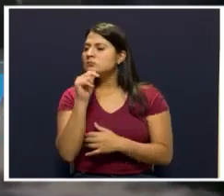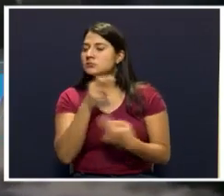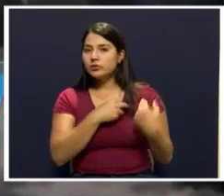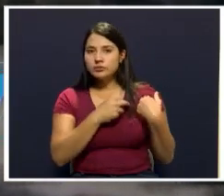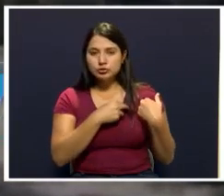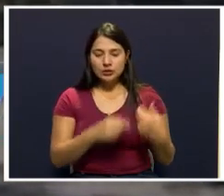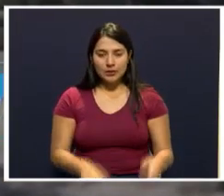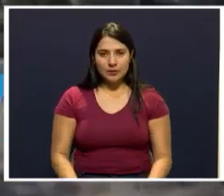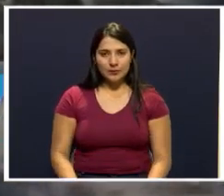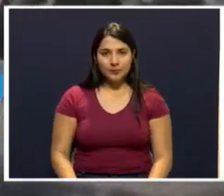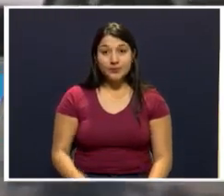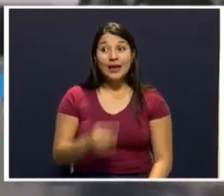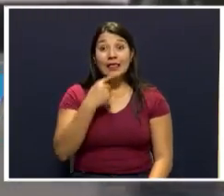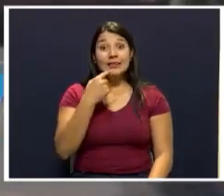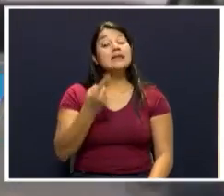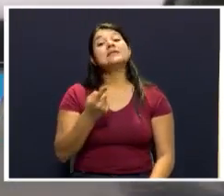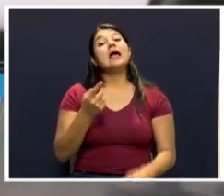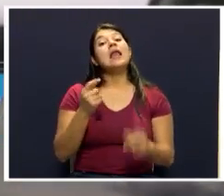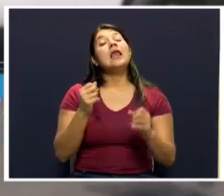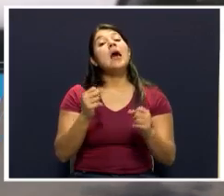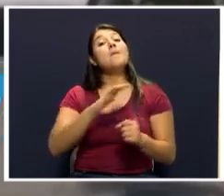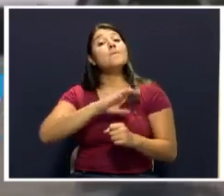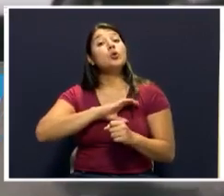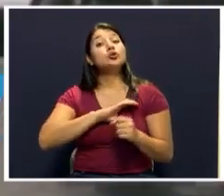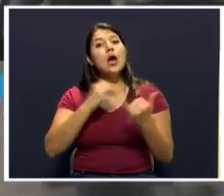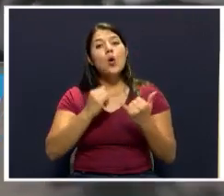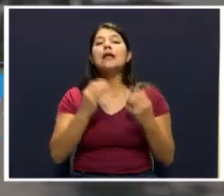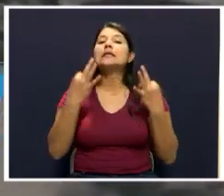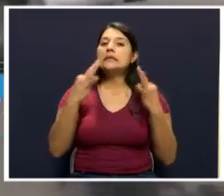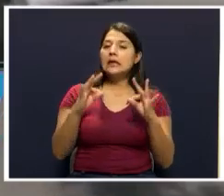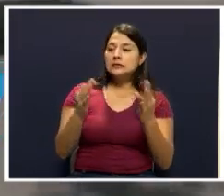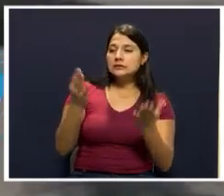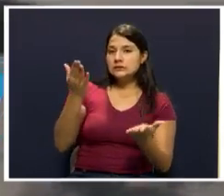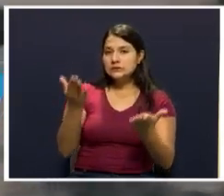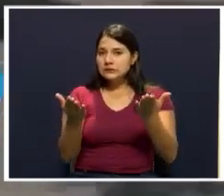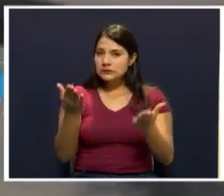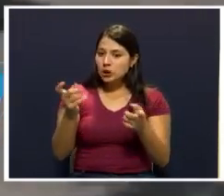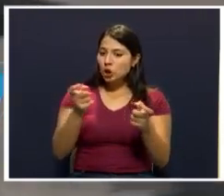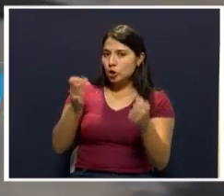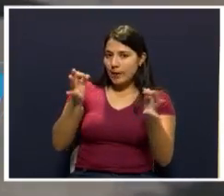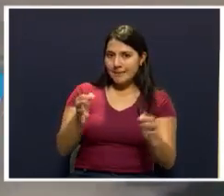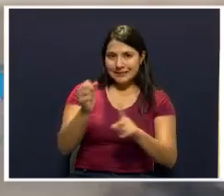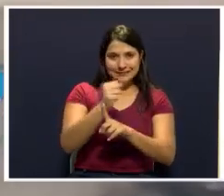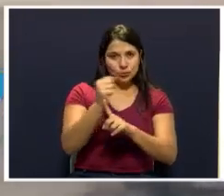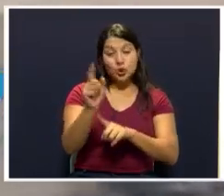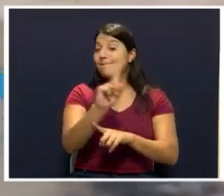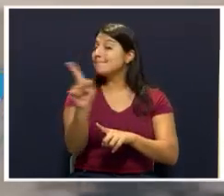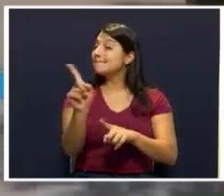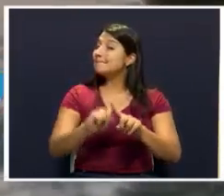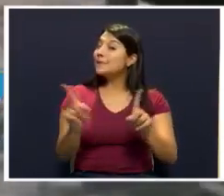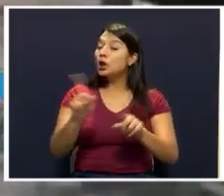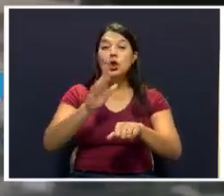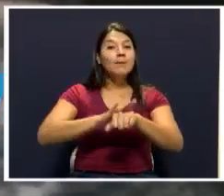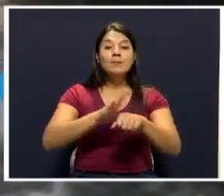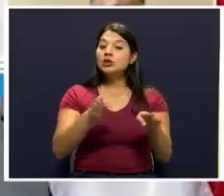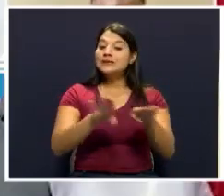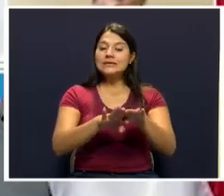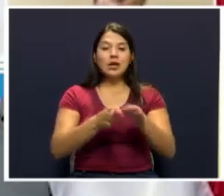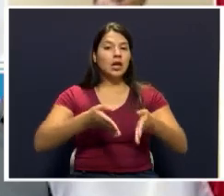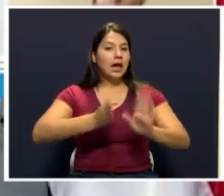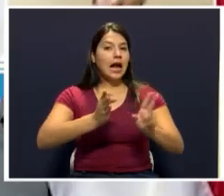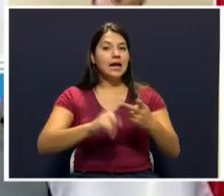responsables. El jerarca de seguridad dijo que la fuerza pública va a buscar un balance con las personas, pero no se va a permitir las amenazas ni cierre de vías.